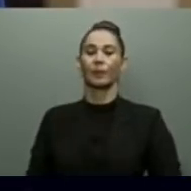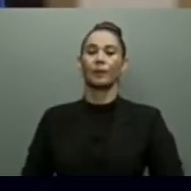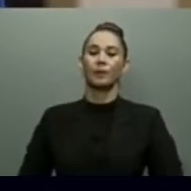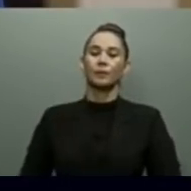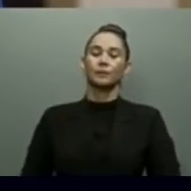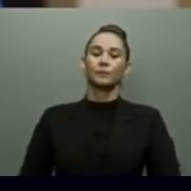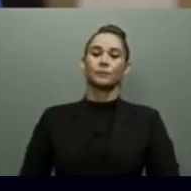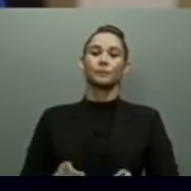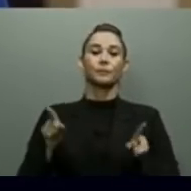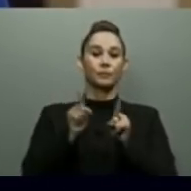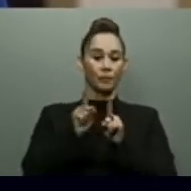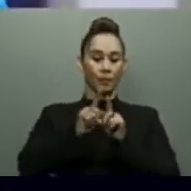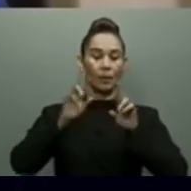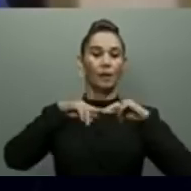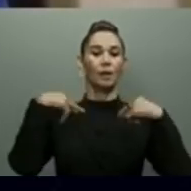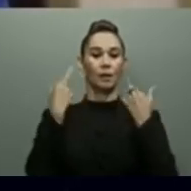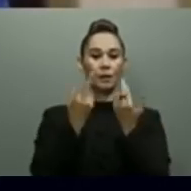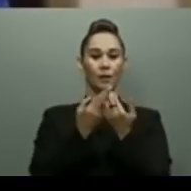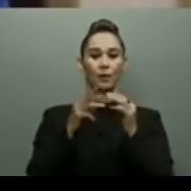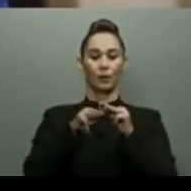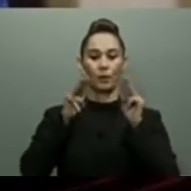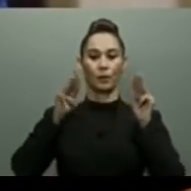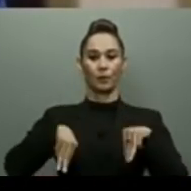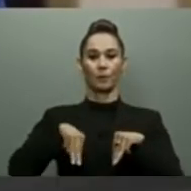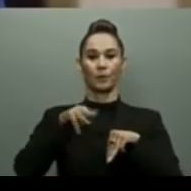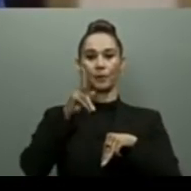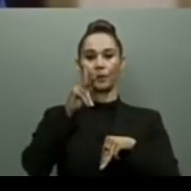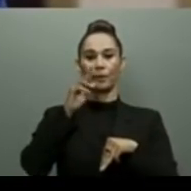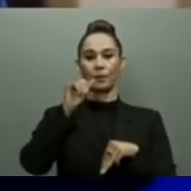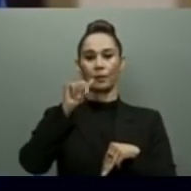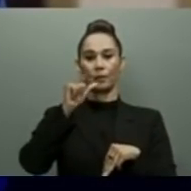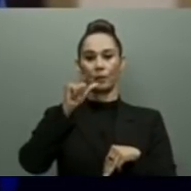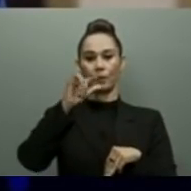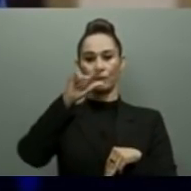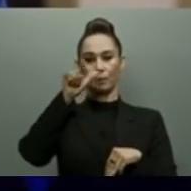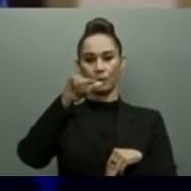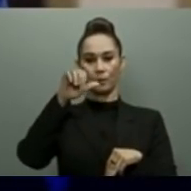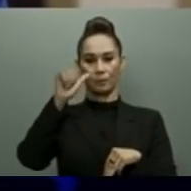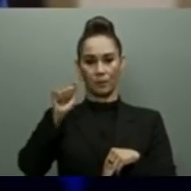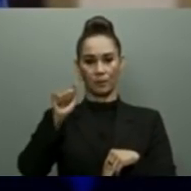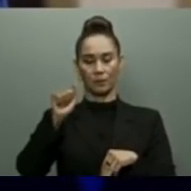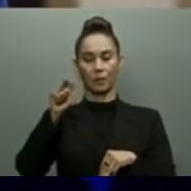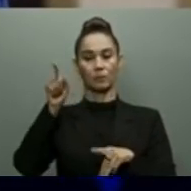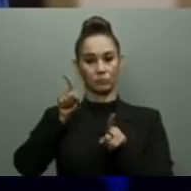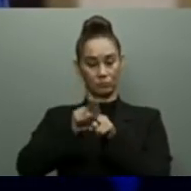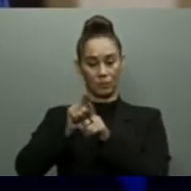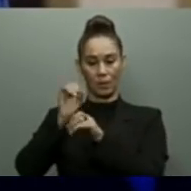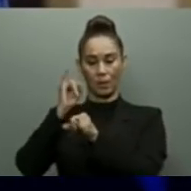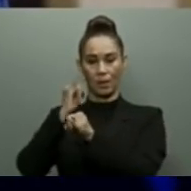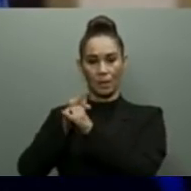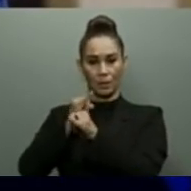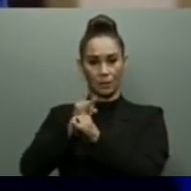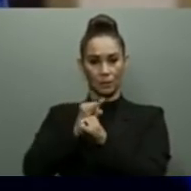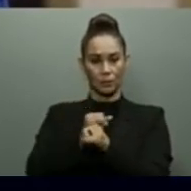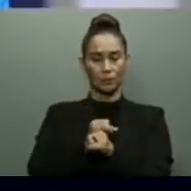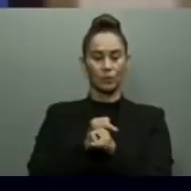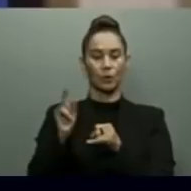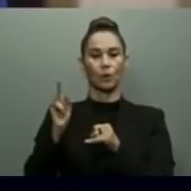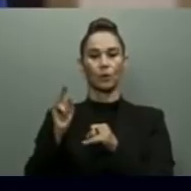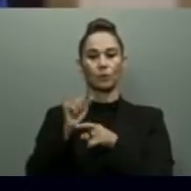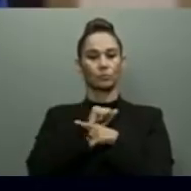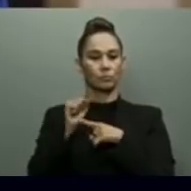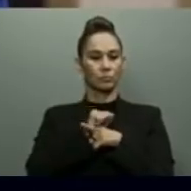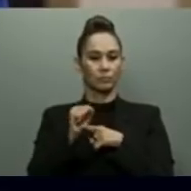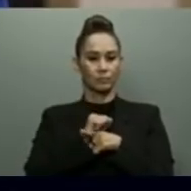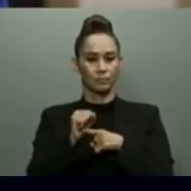en reunión con el señor ministro Paliza hemos determinado trabajar con las instituciones de primera respuesta un